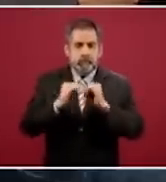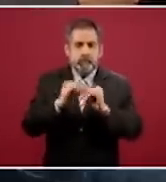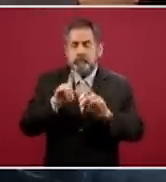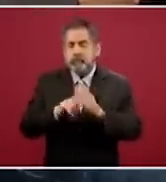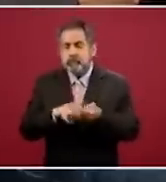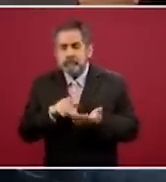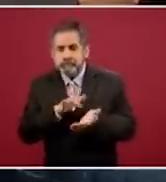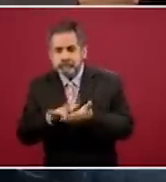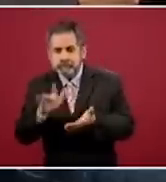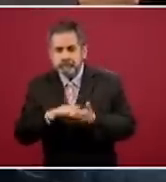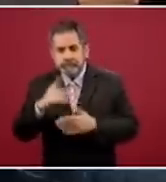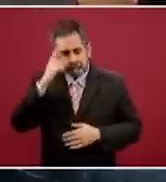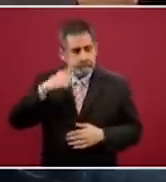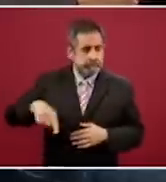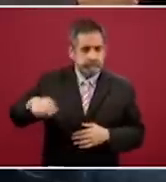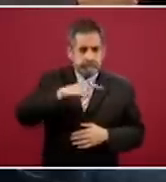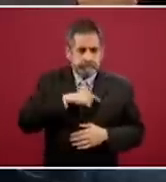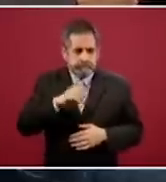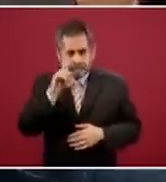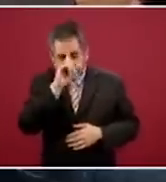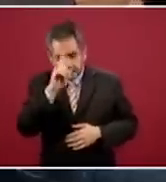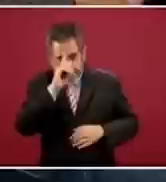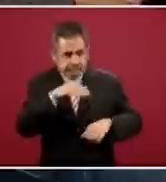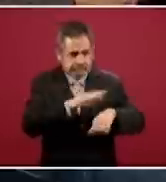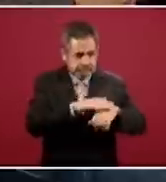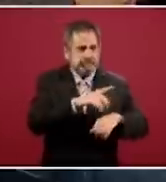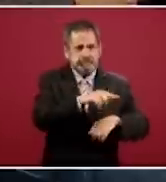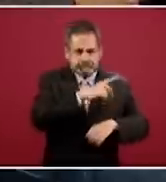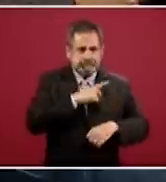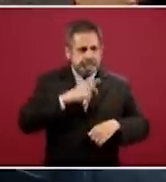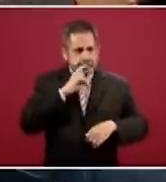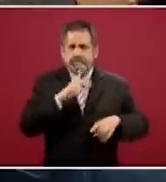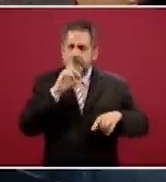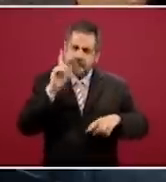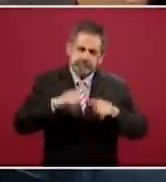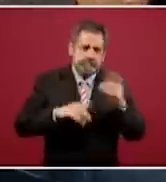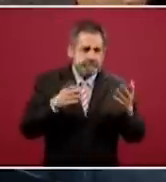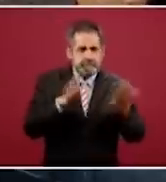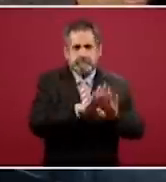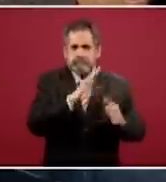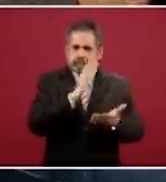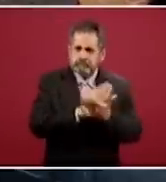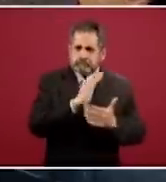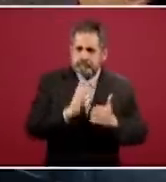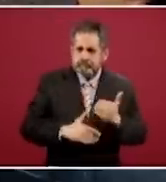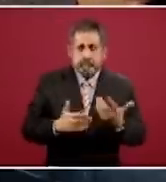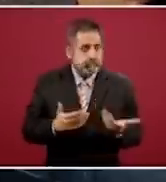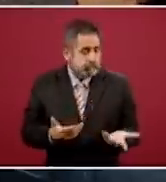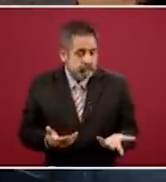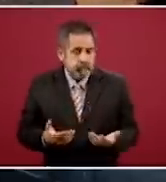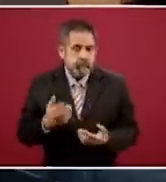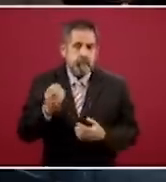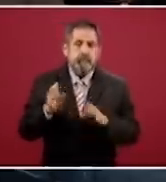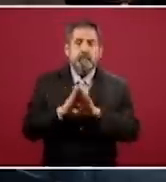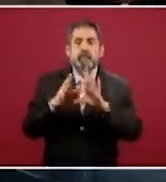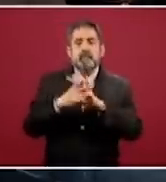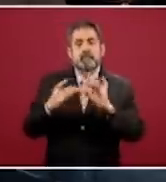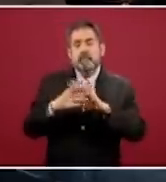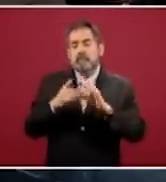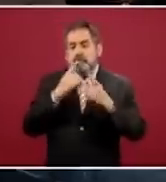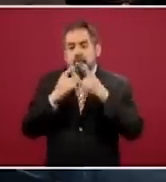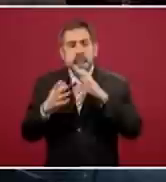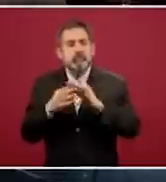apoyo de ustedes para de consulta para que se tomaran esas determinaciones y se comenzara ya